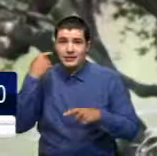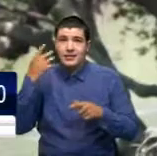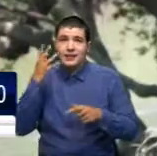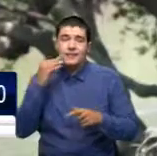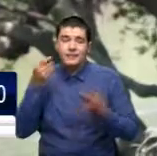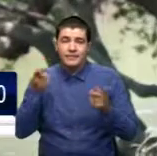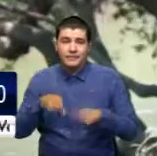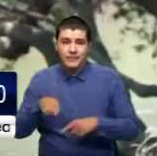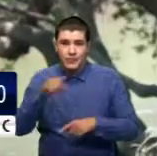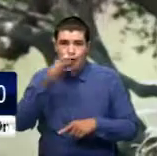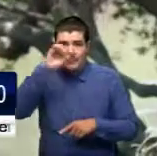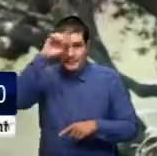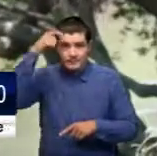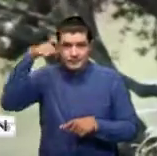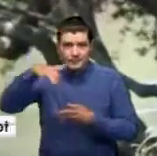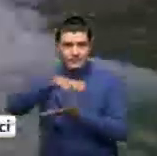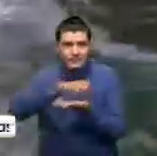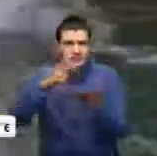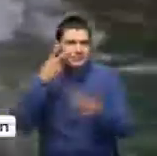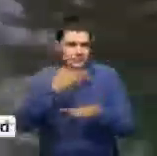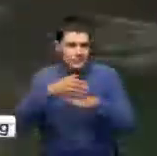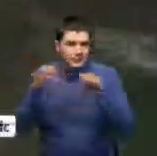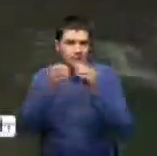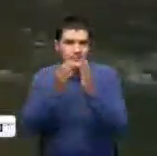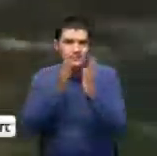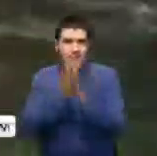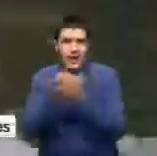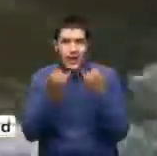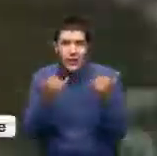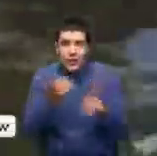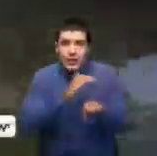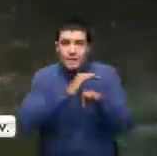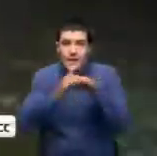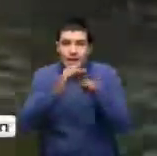información por el momento desde el municipio de San Gil. La invitación es